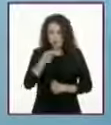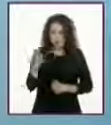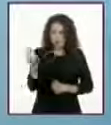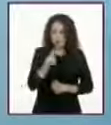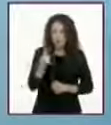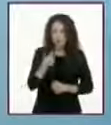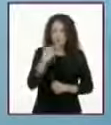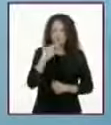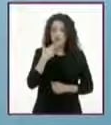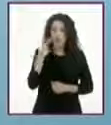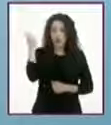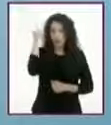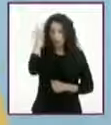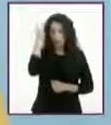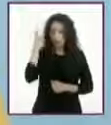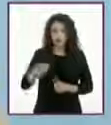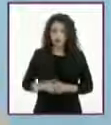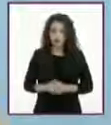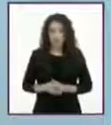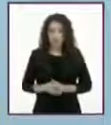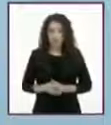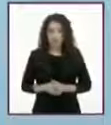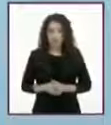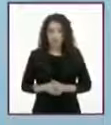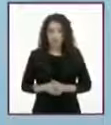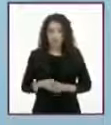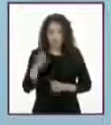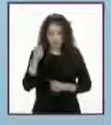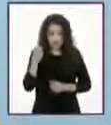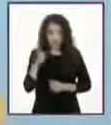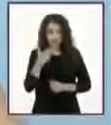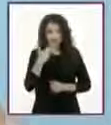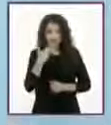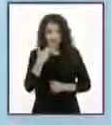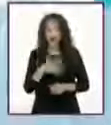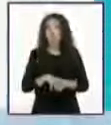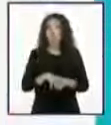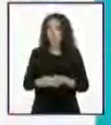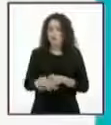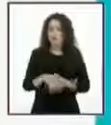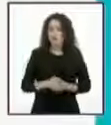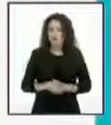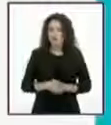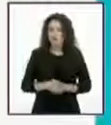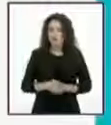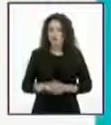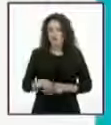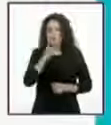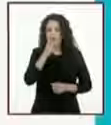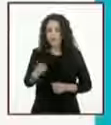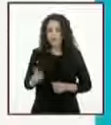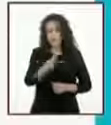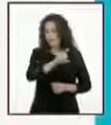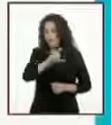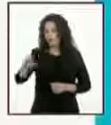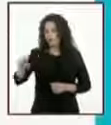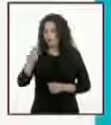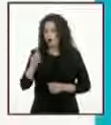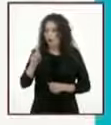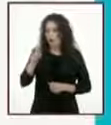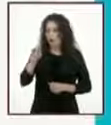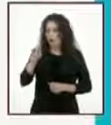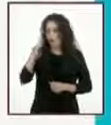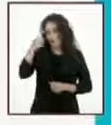o nexos. Los conectores o nexos son frases o palabras que se utilizan para conectar